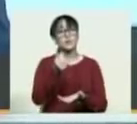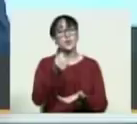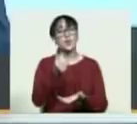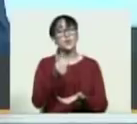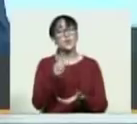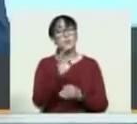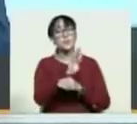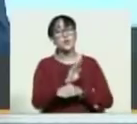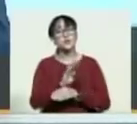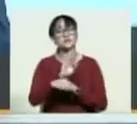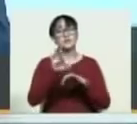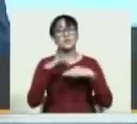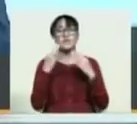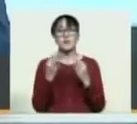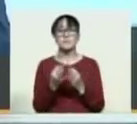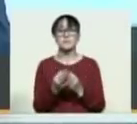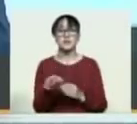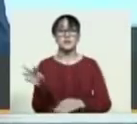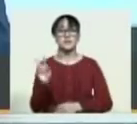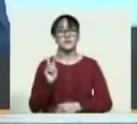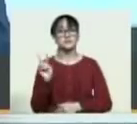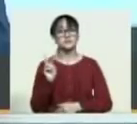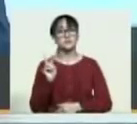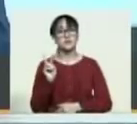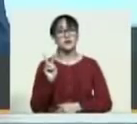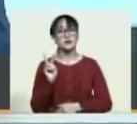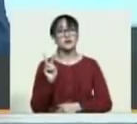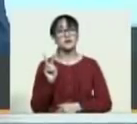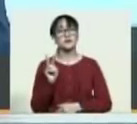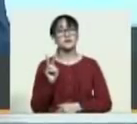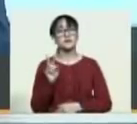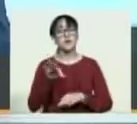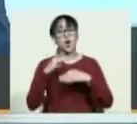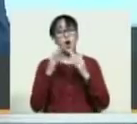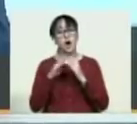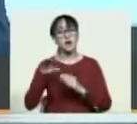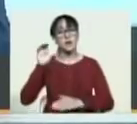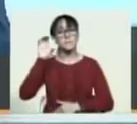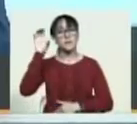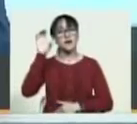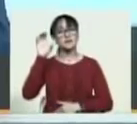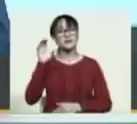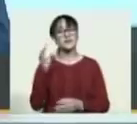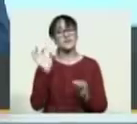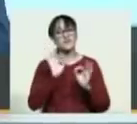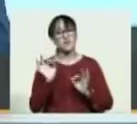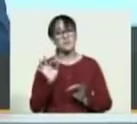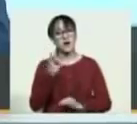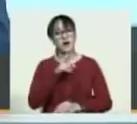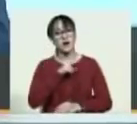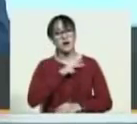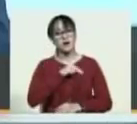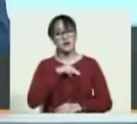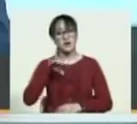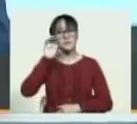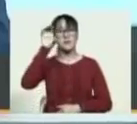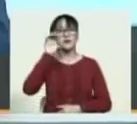de protección a la familia venezolana de la Gran Misión Hogares de la Patria a través del carnet de la patria.